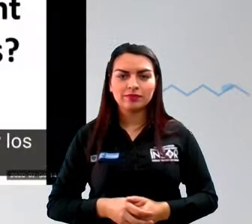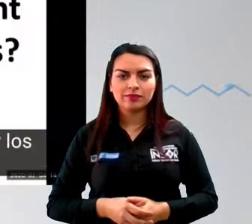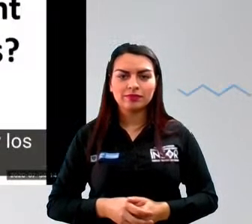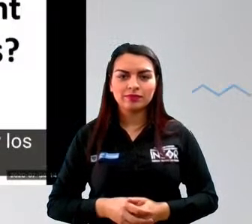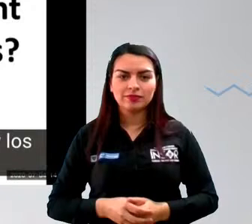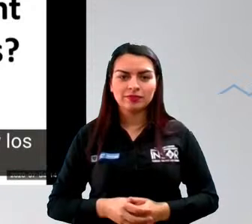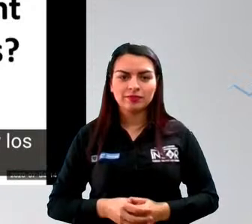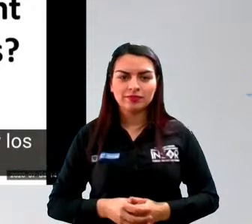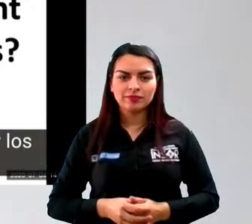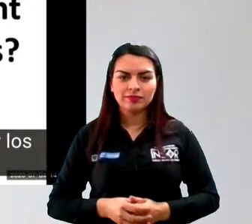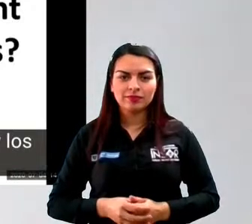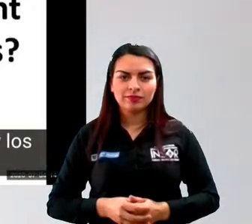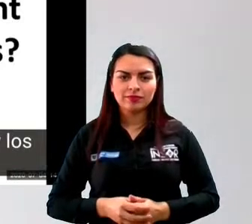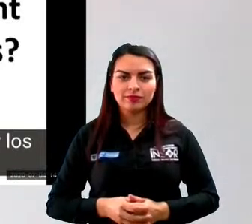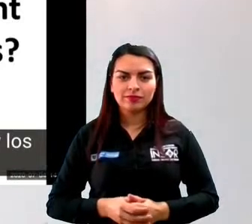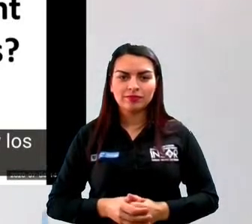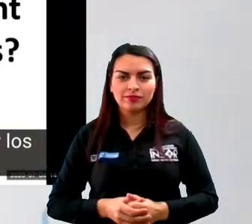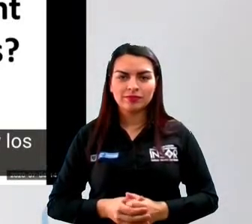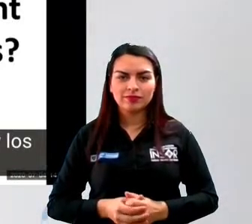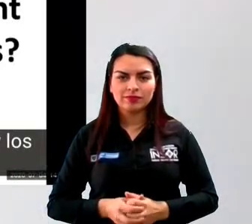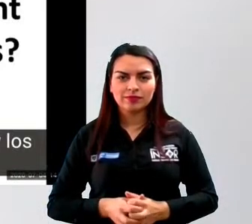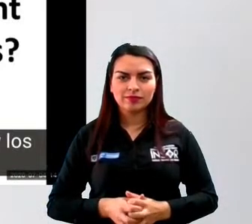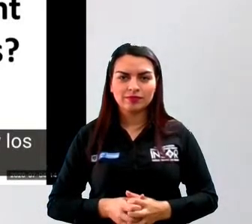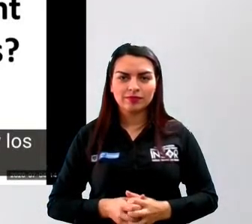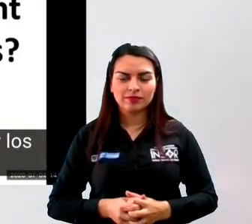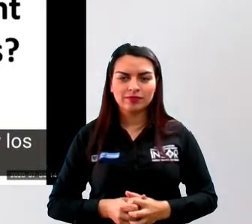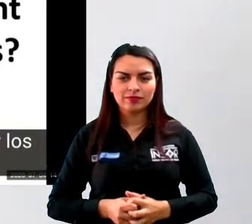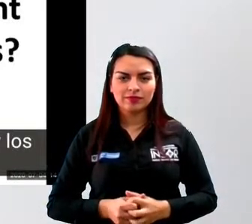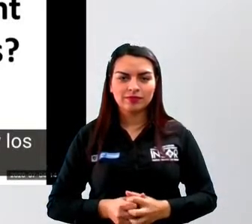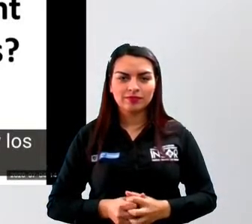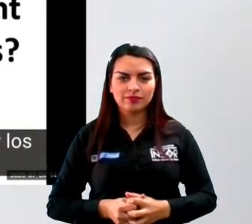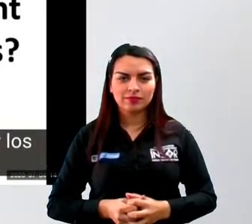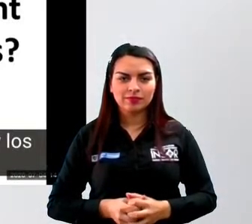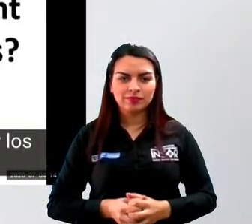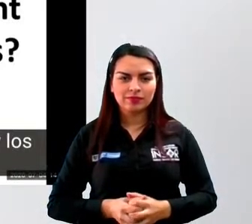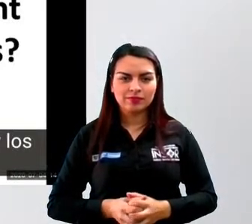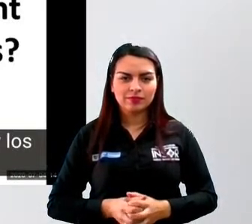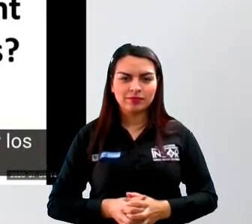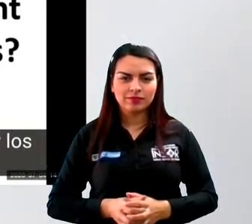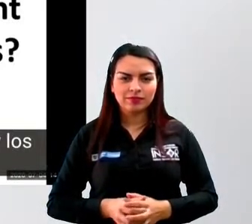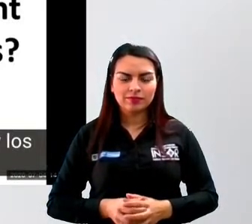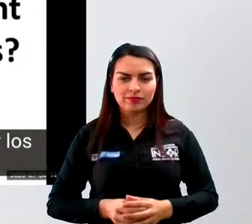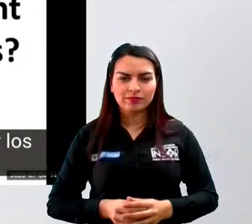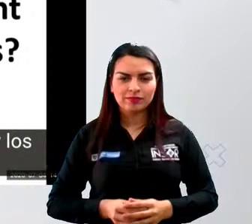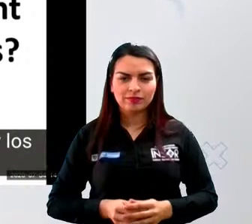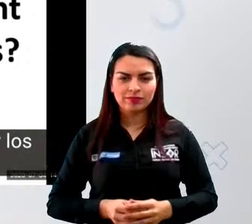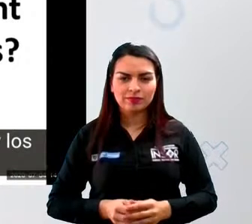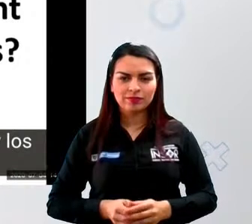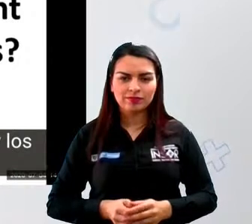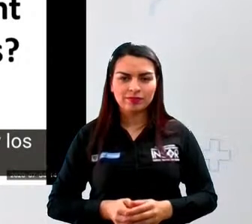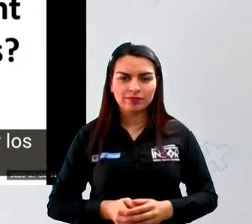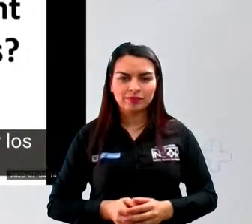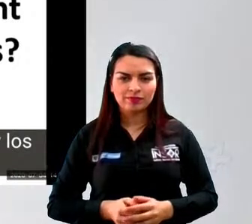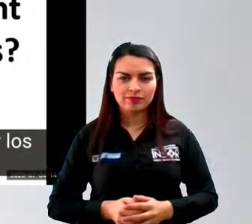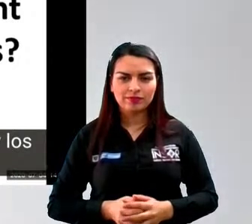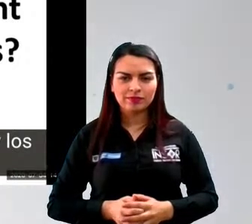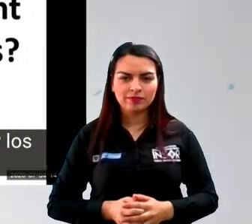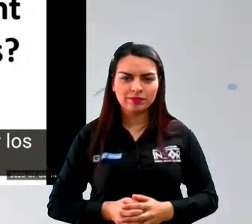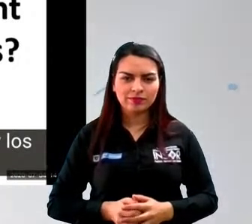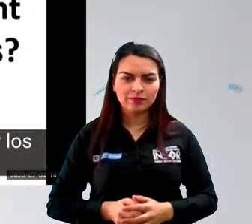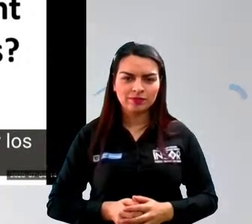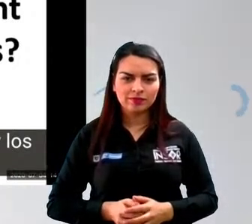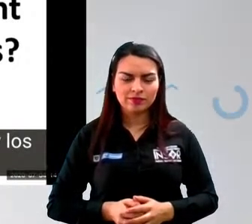I am going to share some ideas myself with you that I've seen from